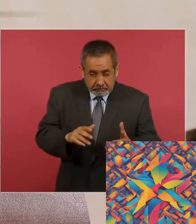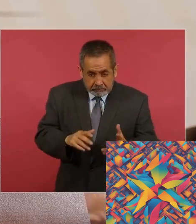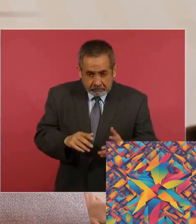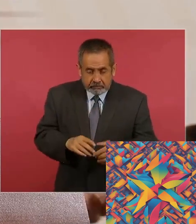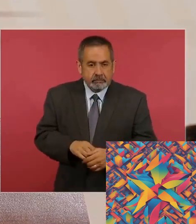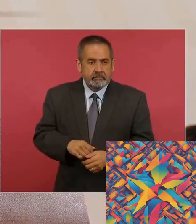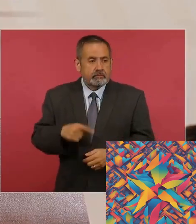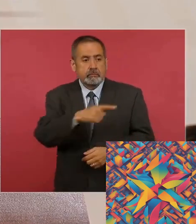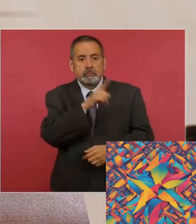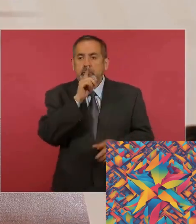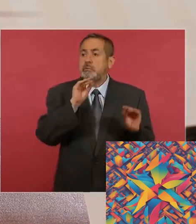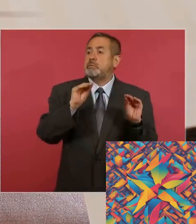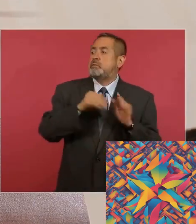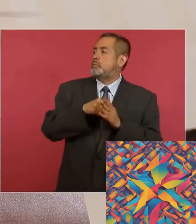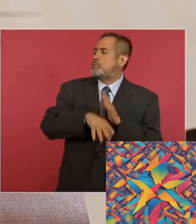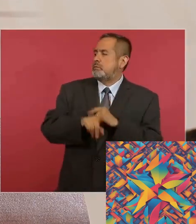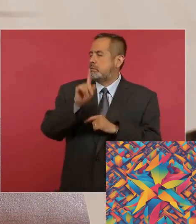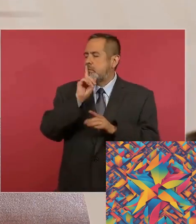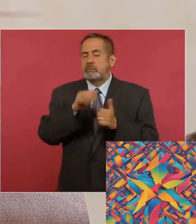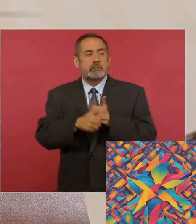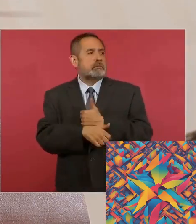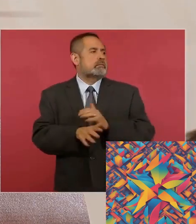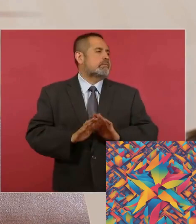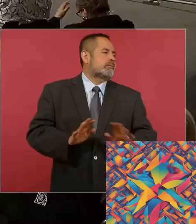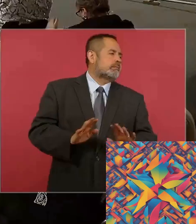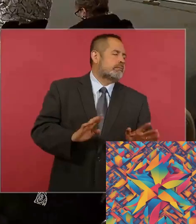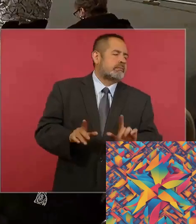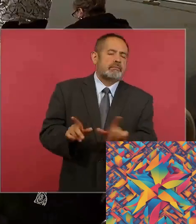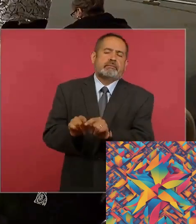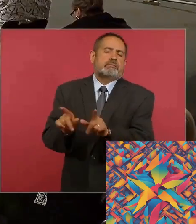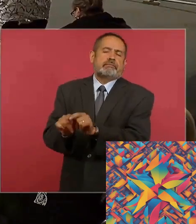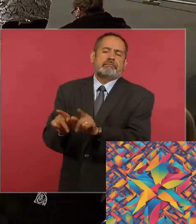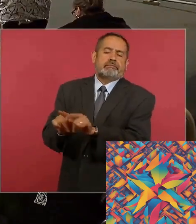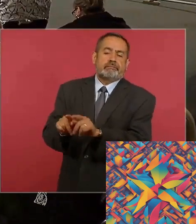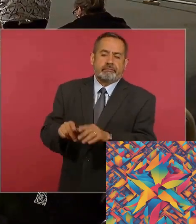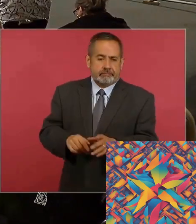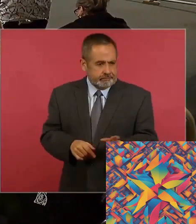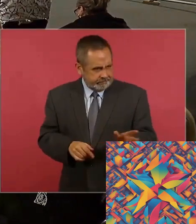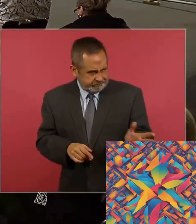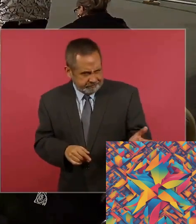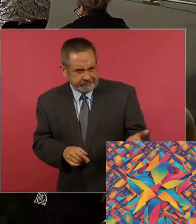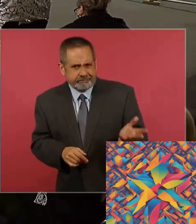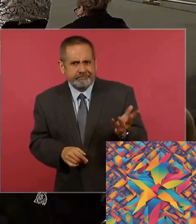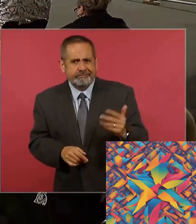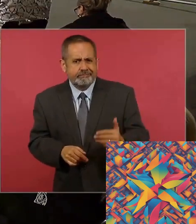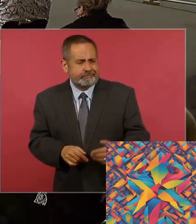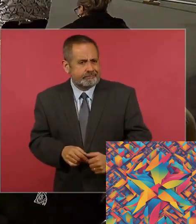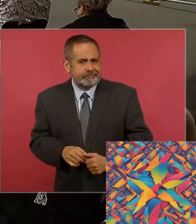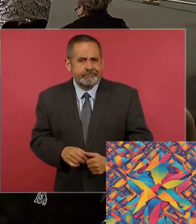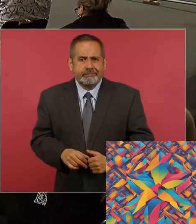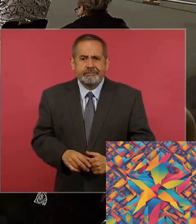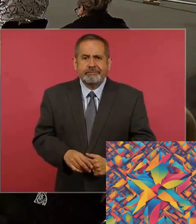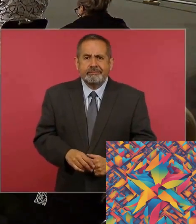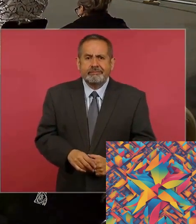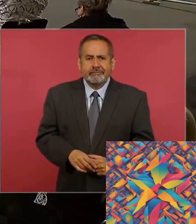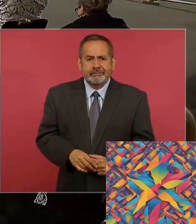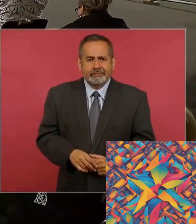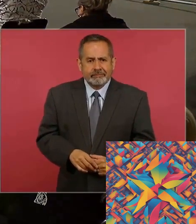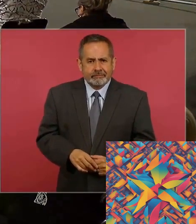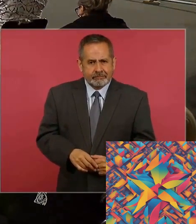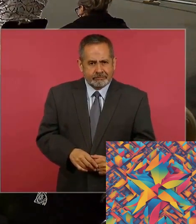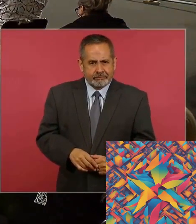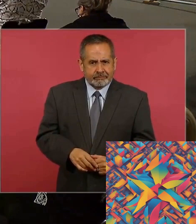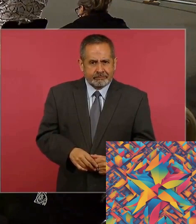querido México! ¡Nuestro México lindo y querido! Pero eso no es todo. El presidente nos ha recordado el sorteo organizado